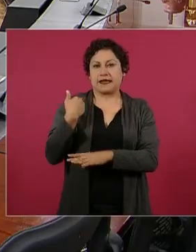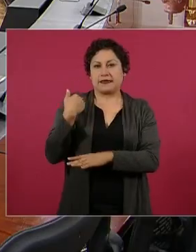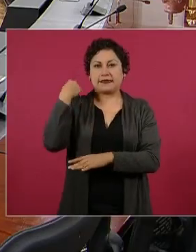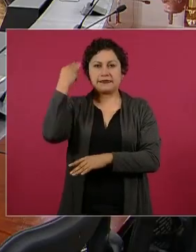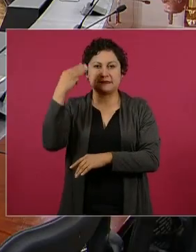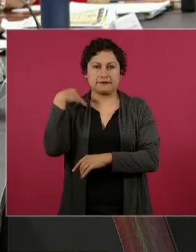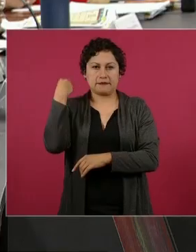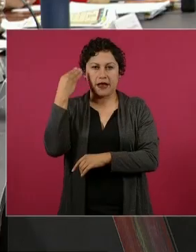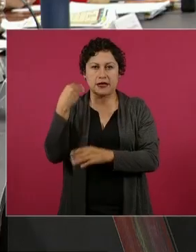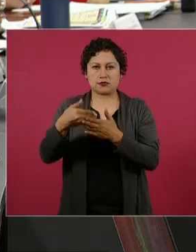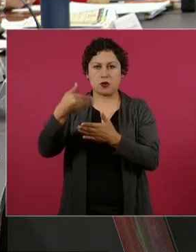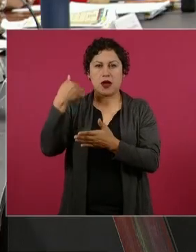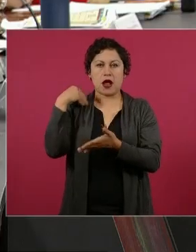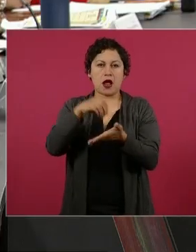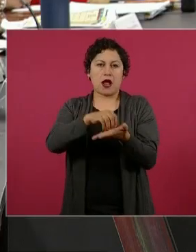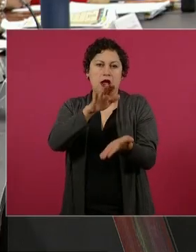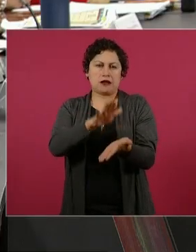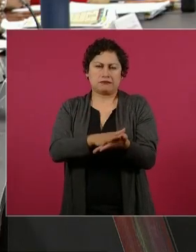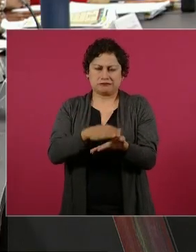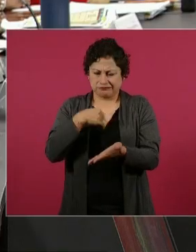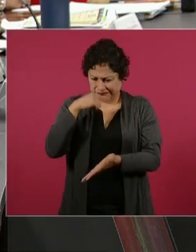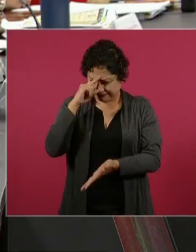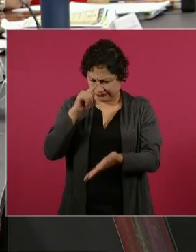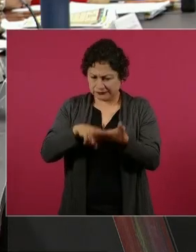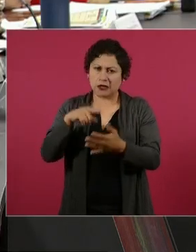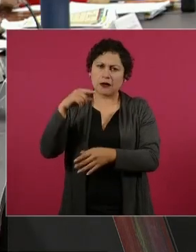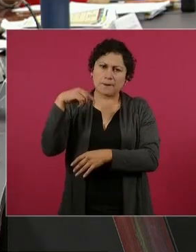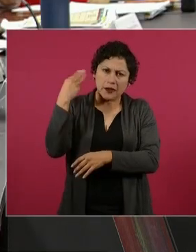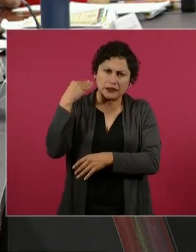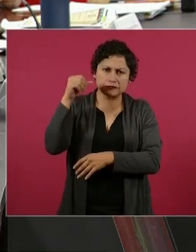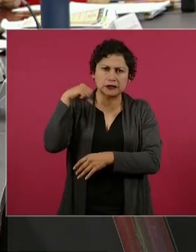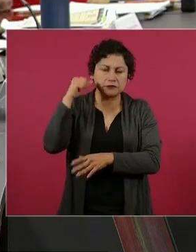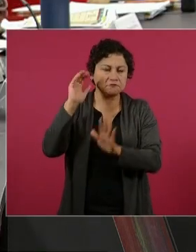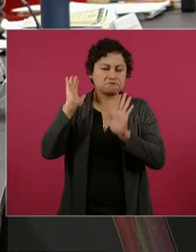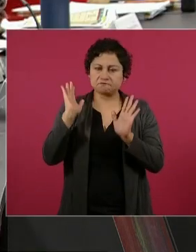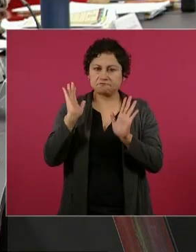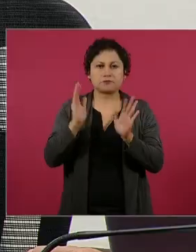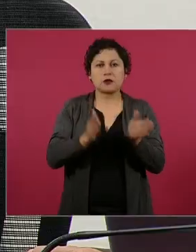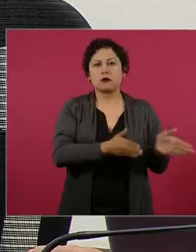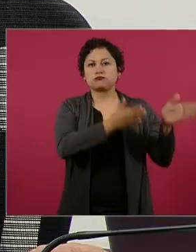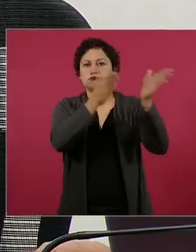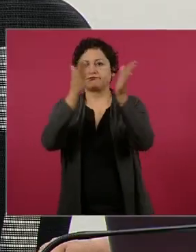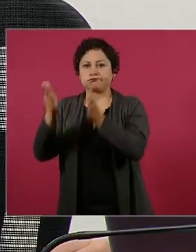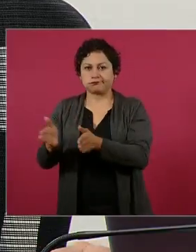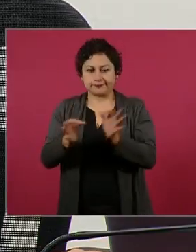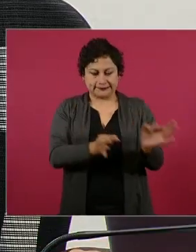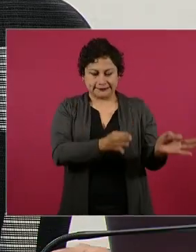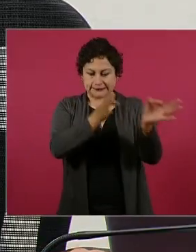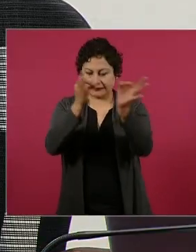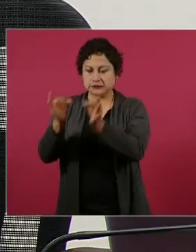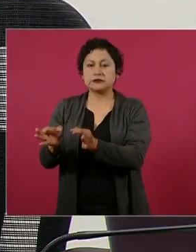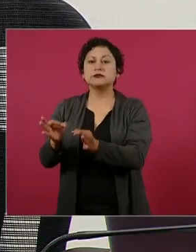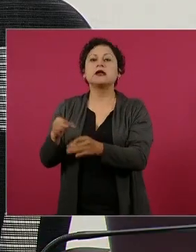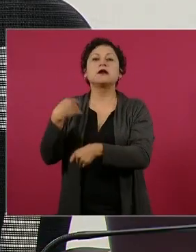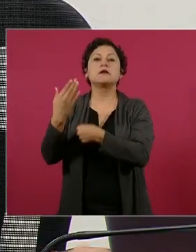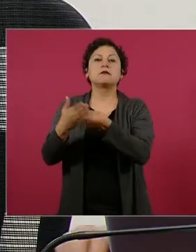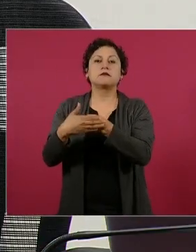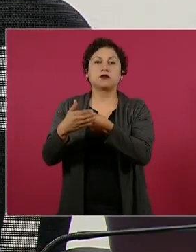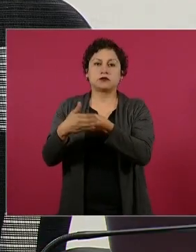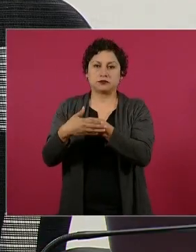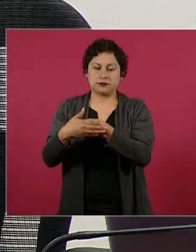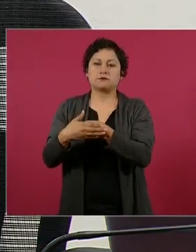me acuerdo si fue en marzo o en abril, lo teníamos programado, se tuvo que posponer y dejarlo para el 19 de septiembre como